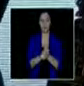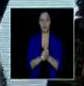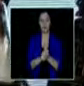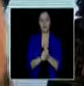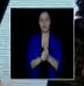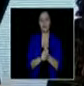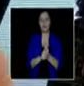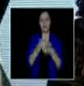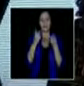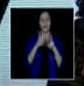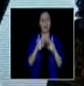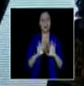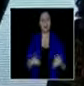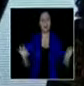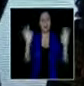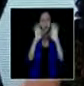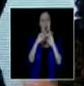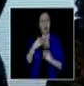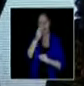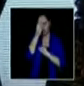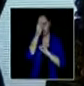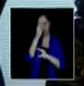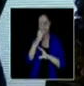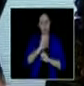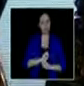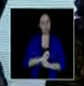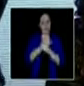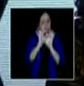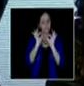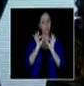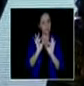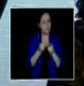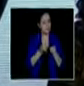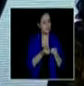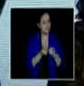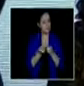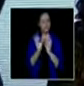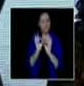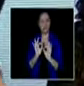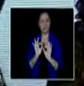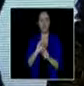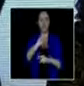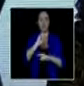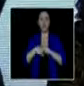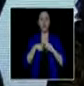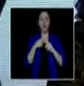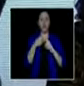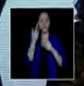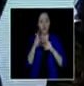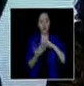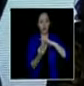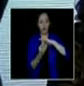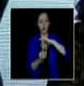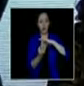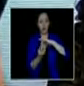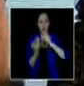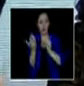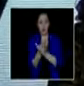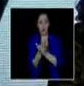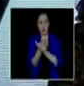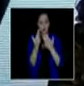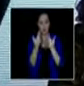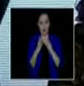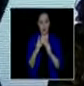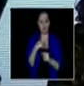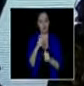decir, transparencia total. Eso significa que desde el primer minuto que tengamos escaneadas las actas, podrán